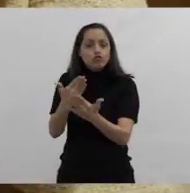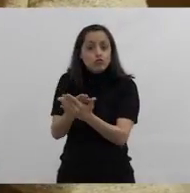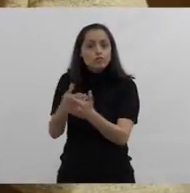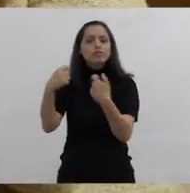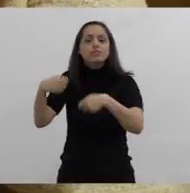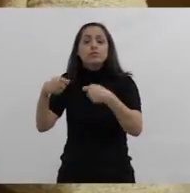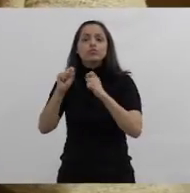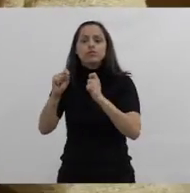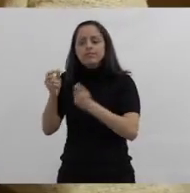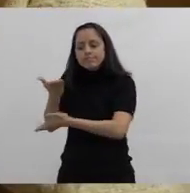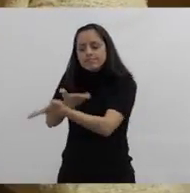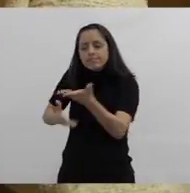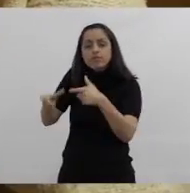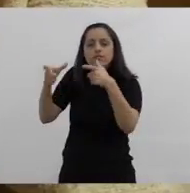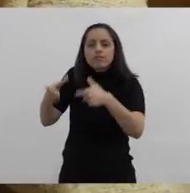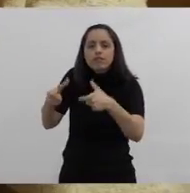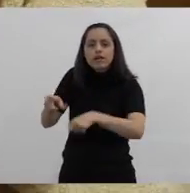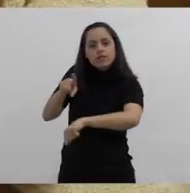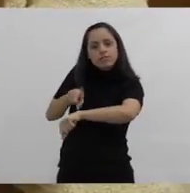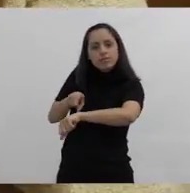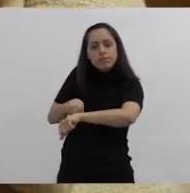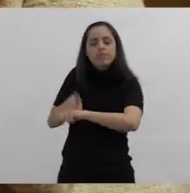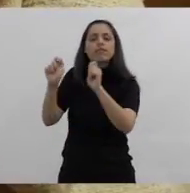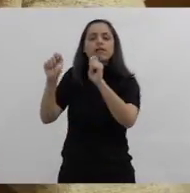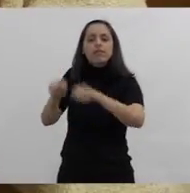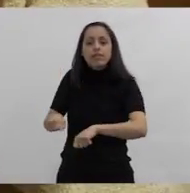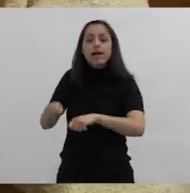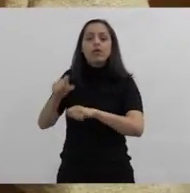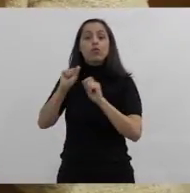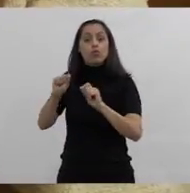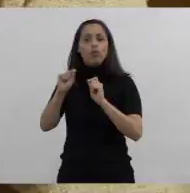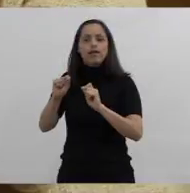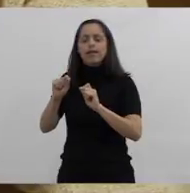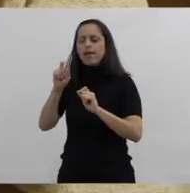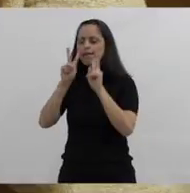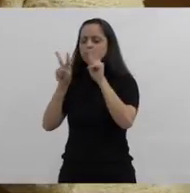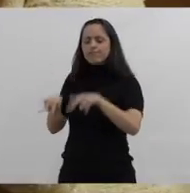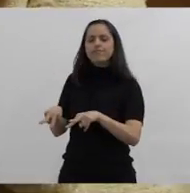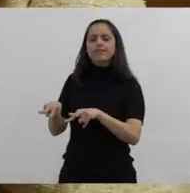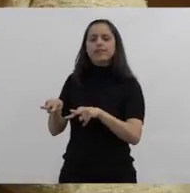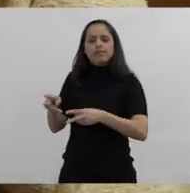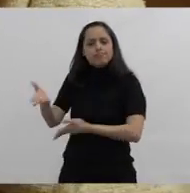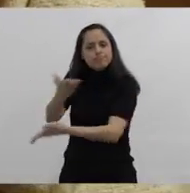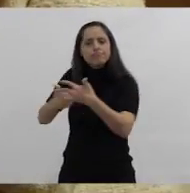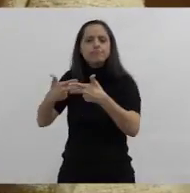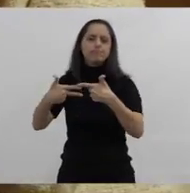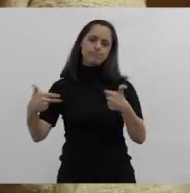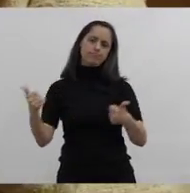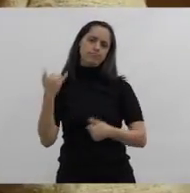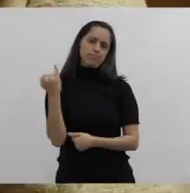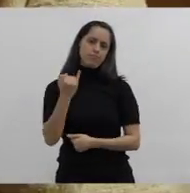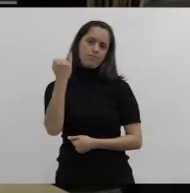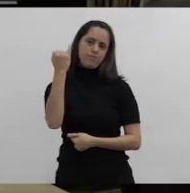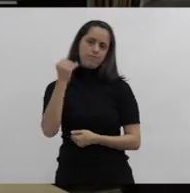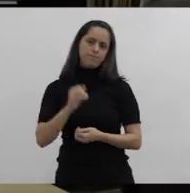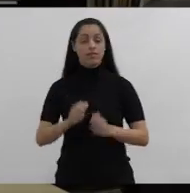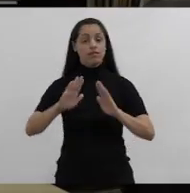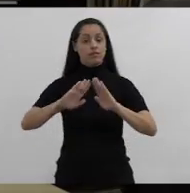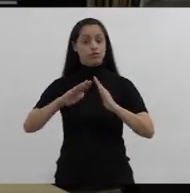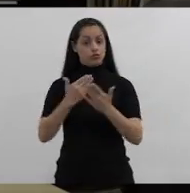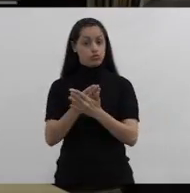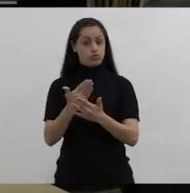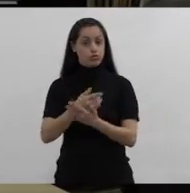cada institución tiene que tener un espacio válido y jerarquizado donde estas cuestiones se puedan hablar.